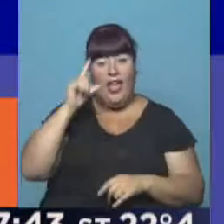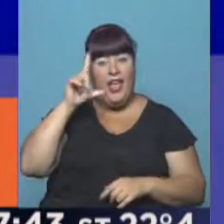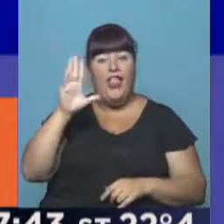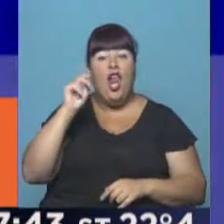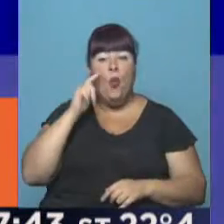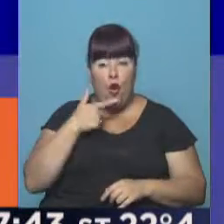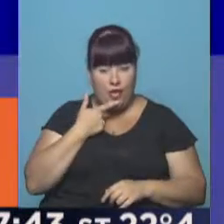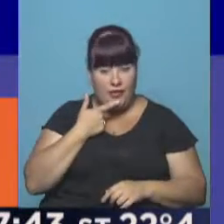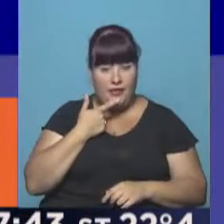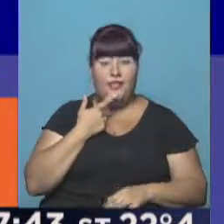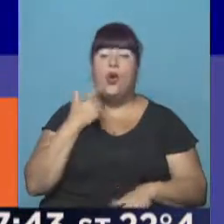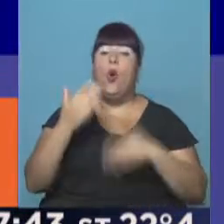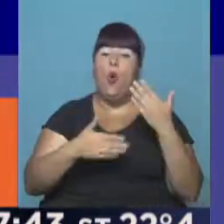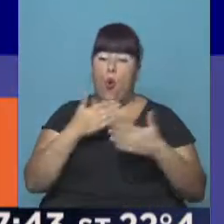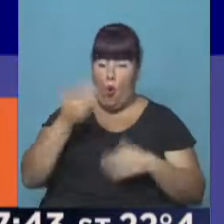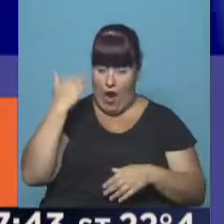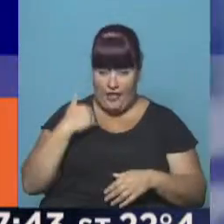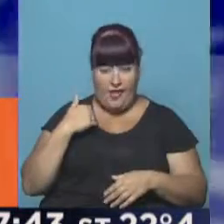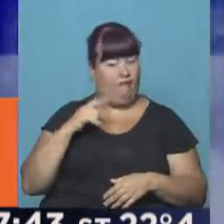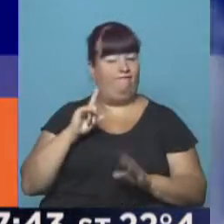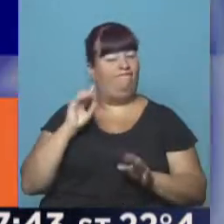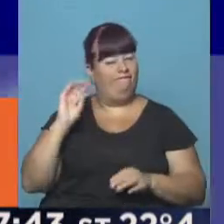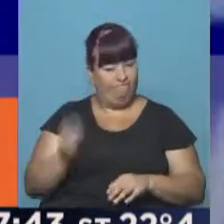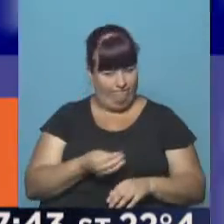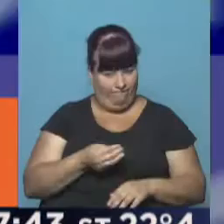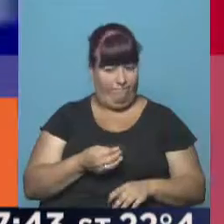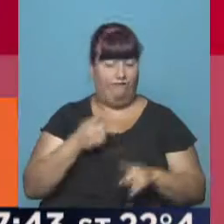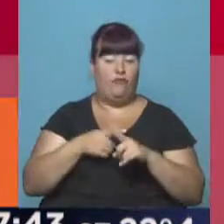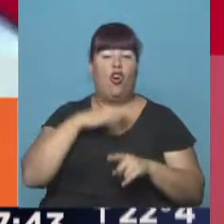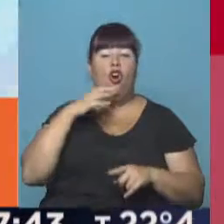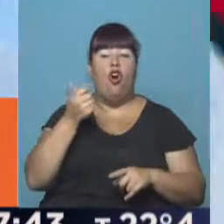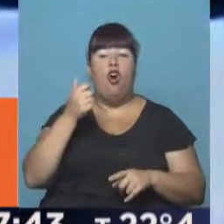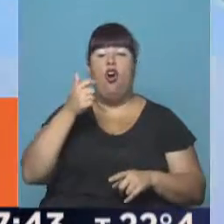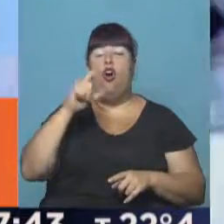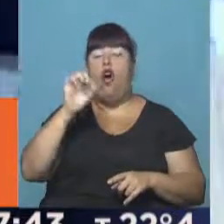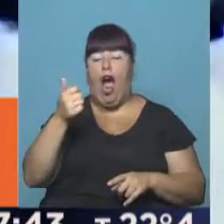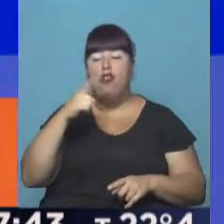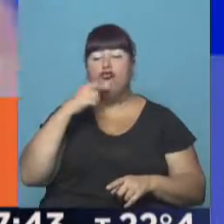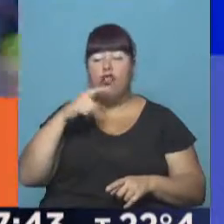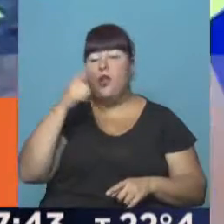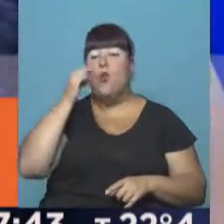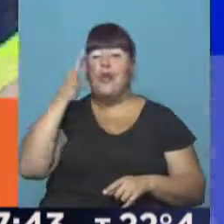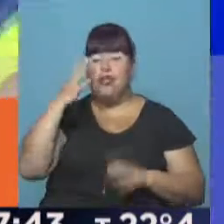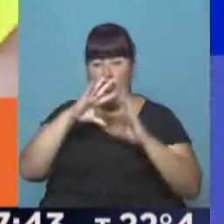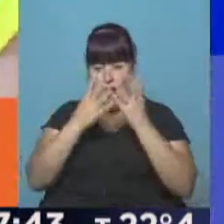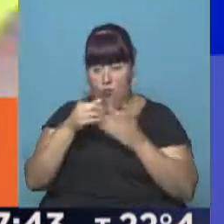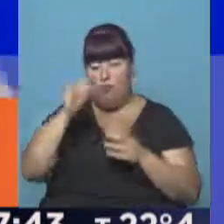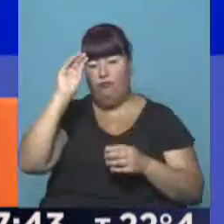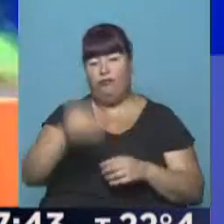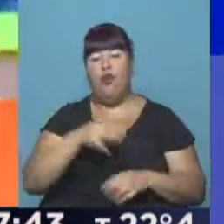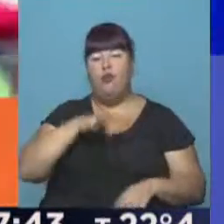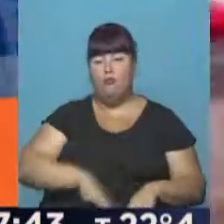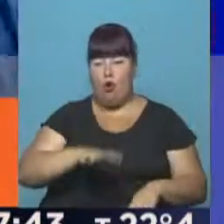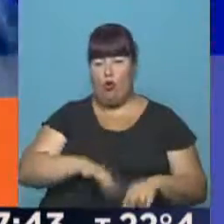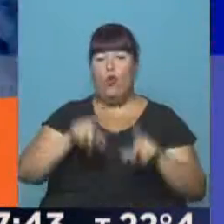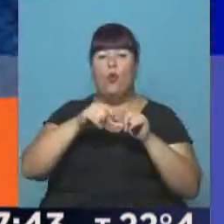Delbonis ha jugado ayer y no ha tenido un buen resultado frente a Joao Sousa. Quedó eliminado el número 45 del mundo, hermanos. El portugués